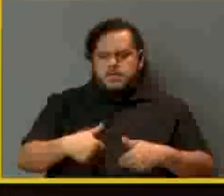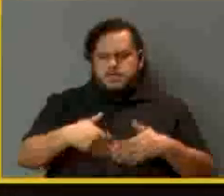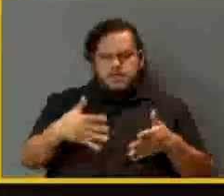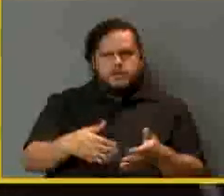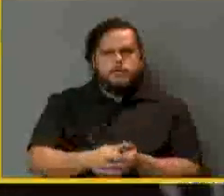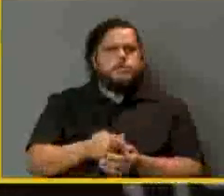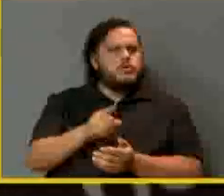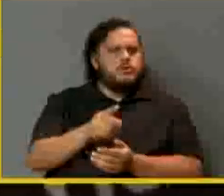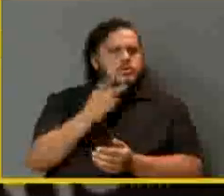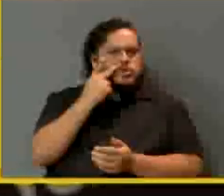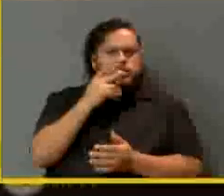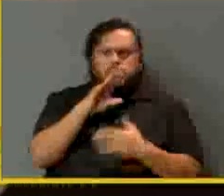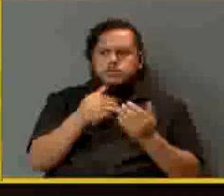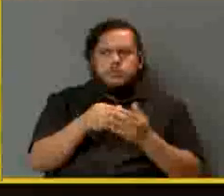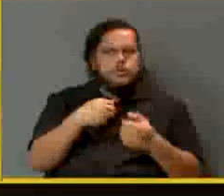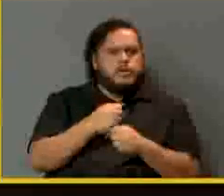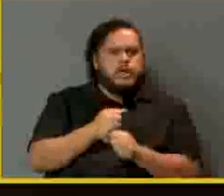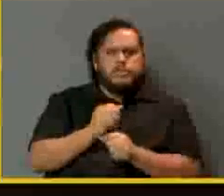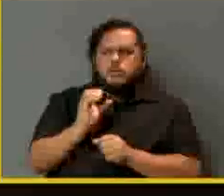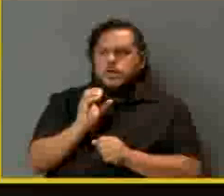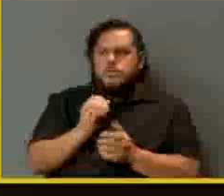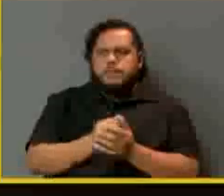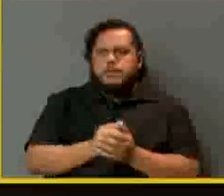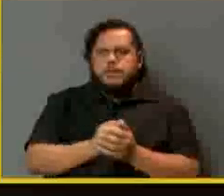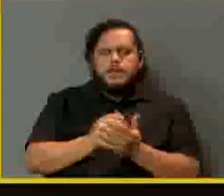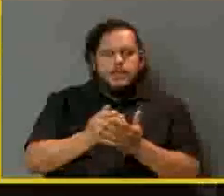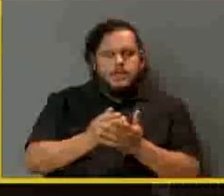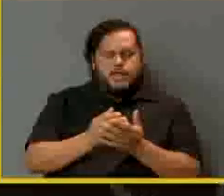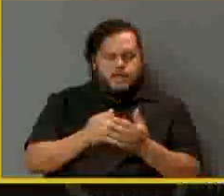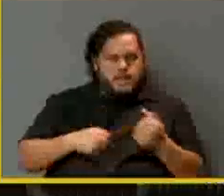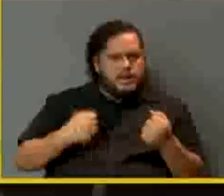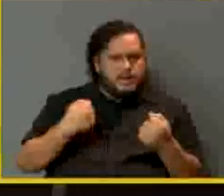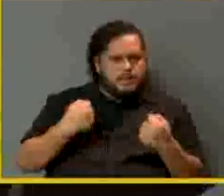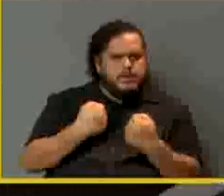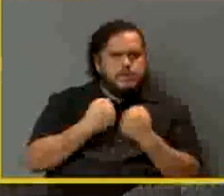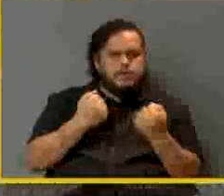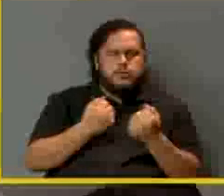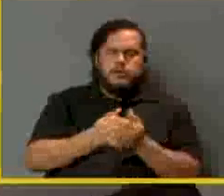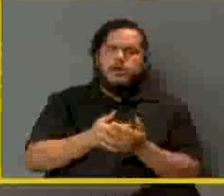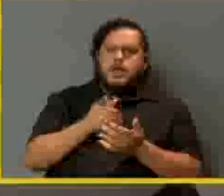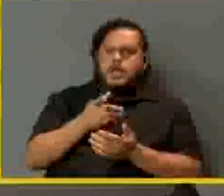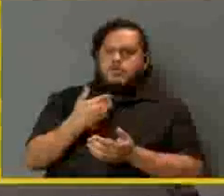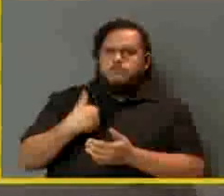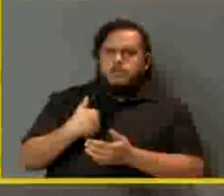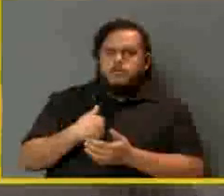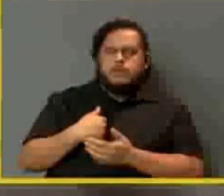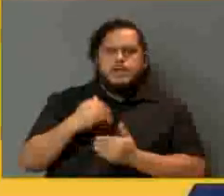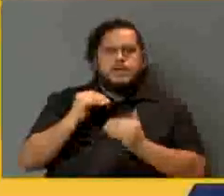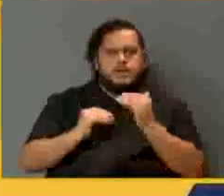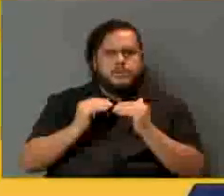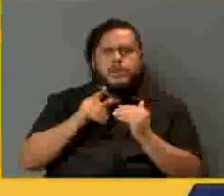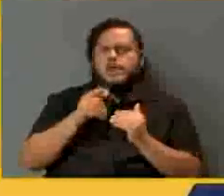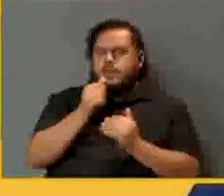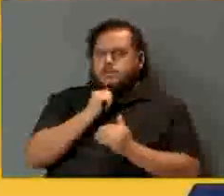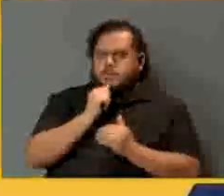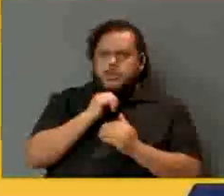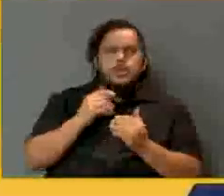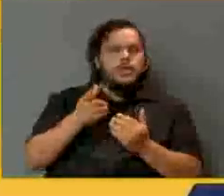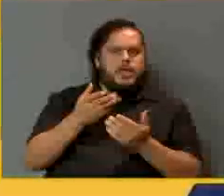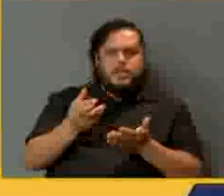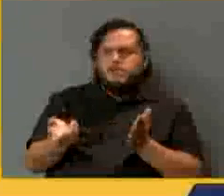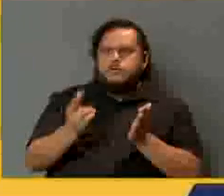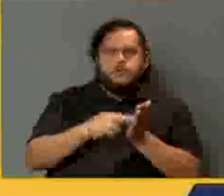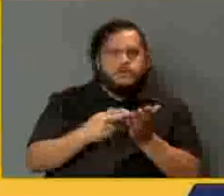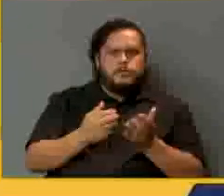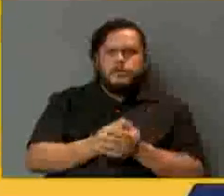Si tú te pones a ver todo lo que hizo Campbell durante el partido, o sea, fue el hombre que desequilibró, fue el hombre que aguantó, fue el hombre que recuperó,